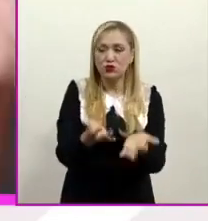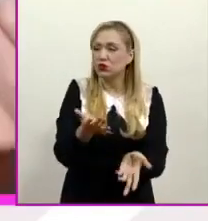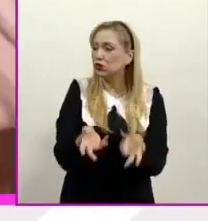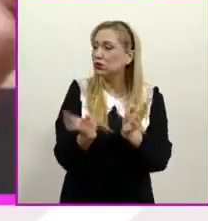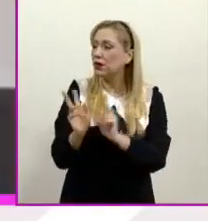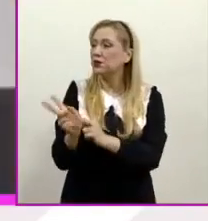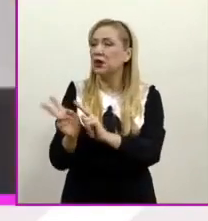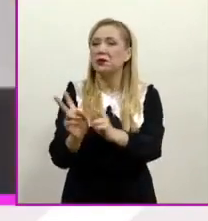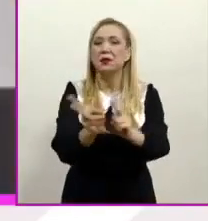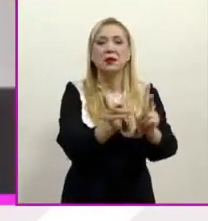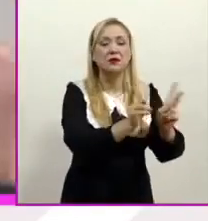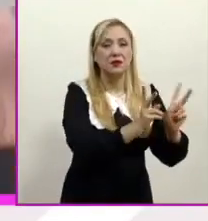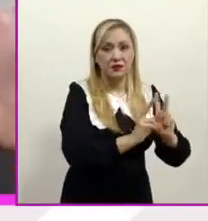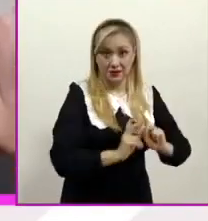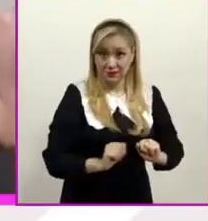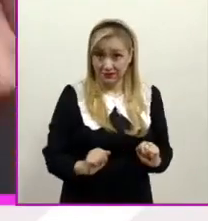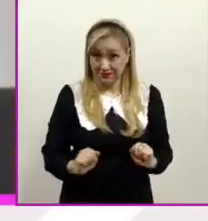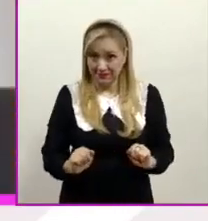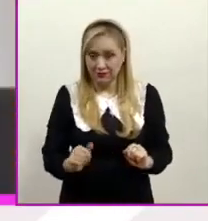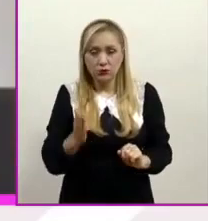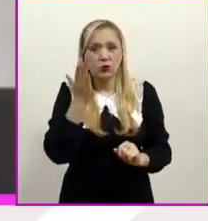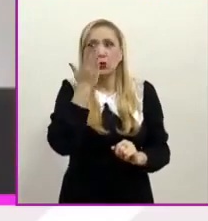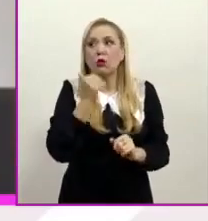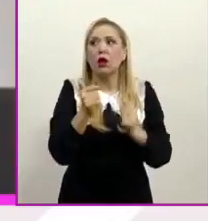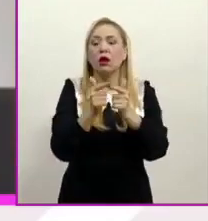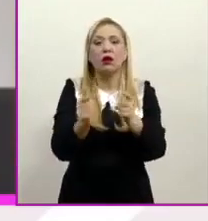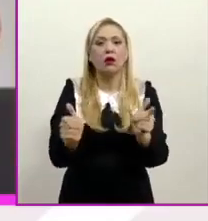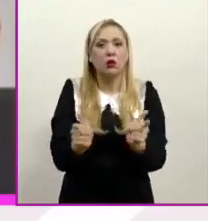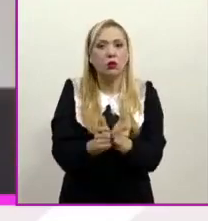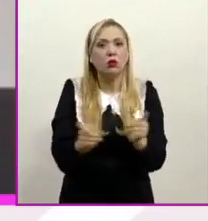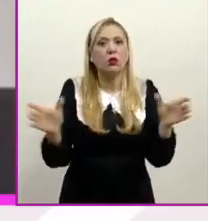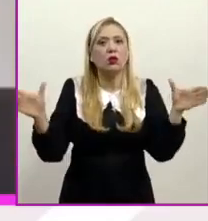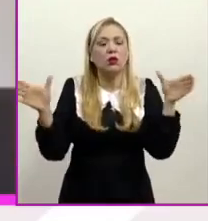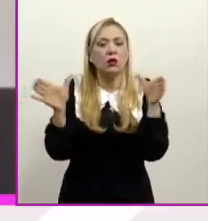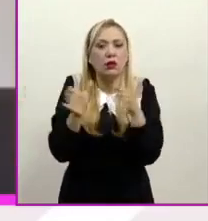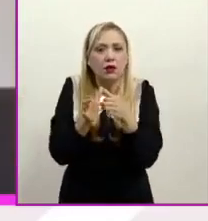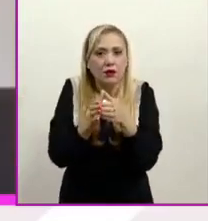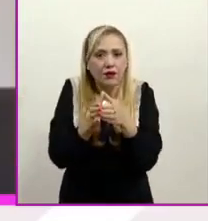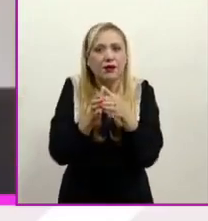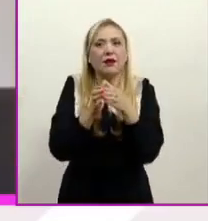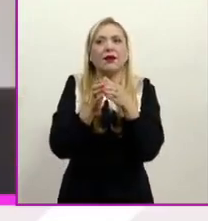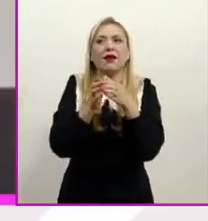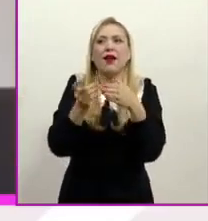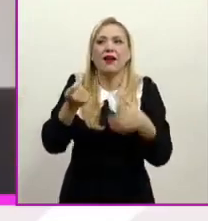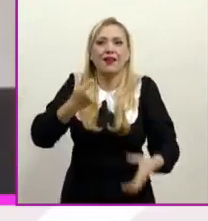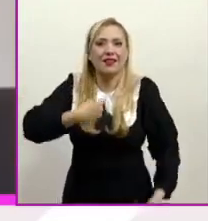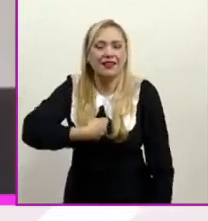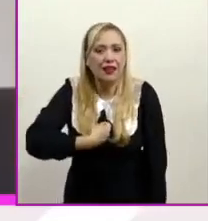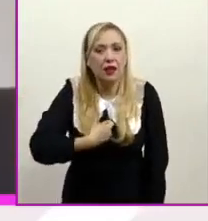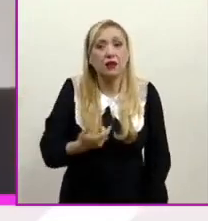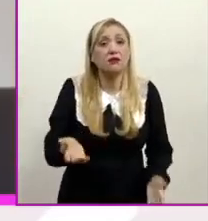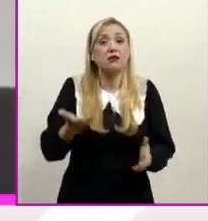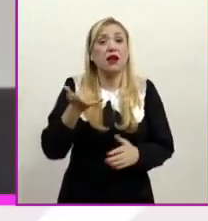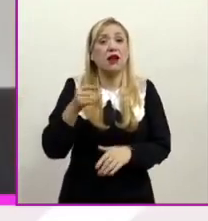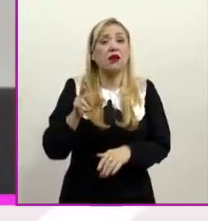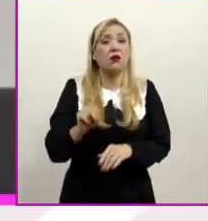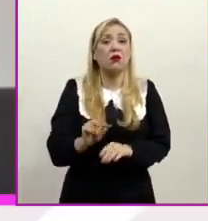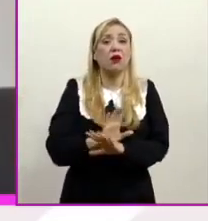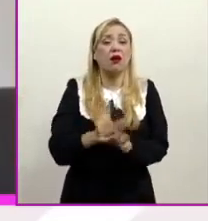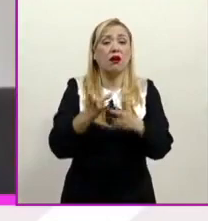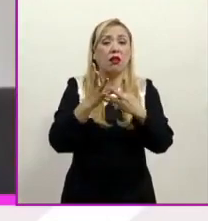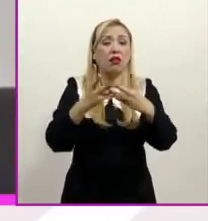da cohesión, porque da identidad de grupo, porque da pertenencia, porque es importante